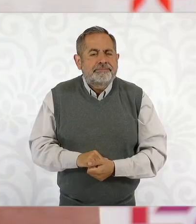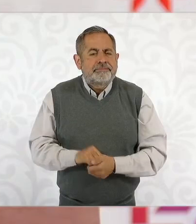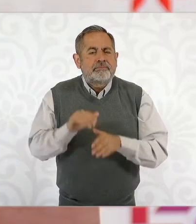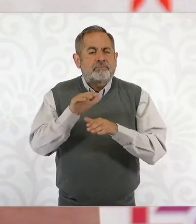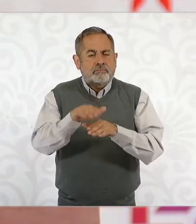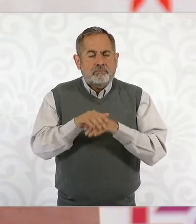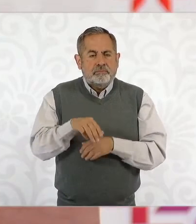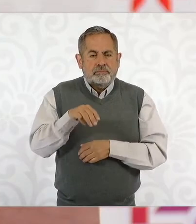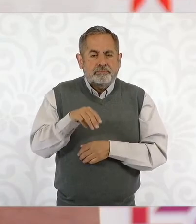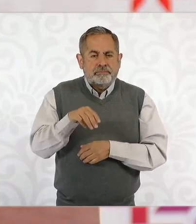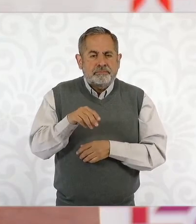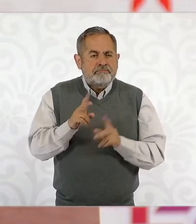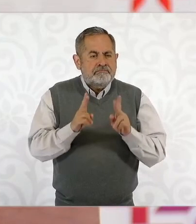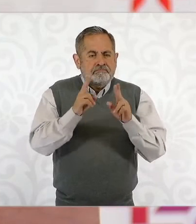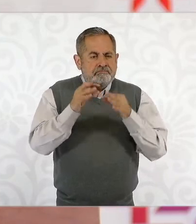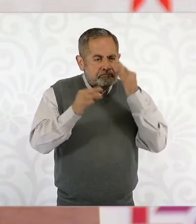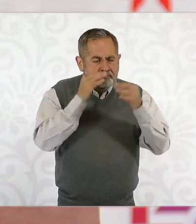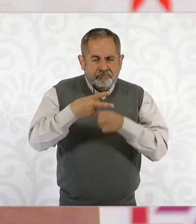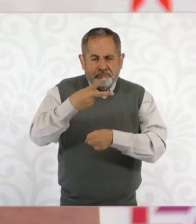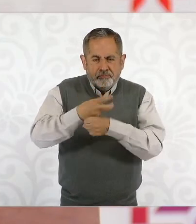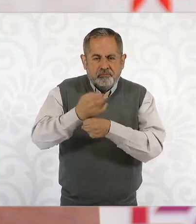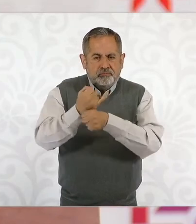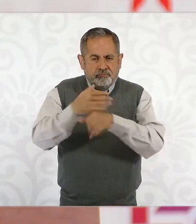Sobre la miniserie documental en el marco del segundo informe de